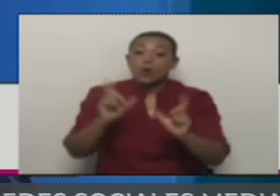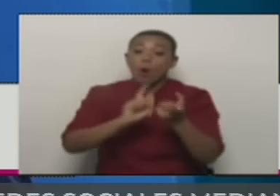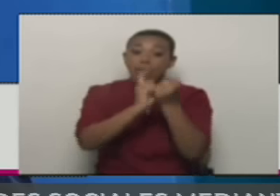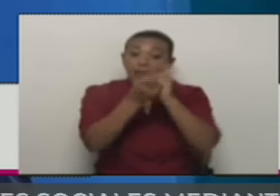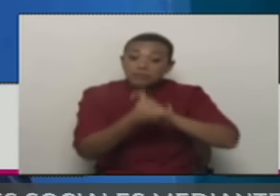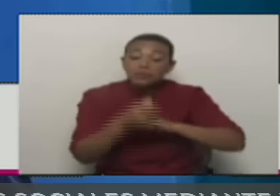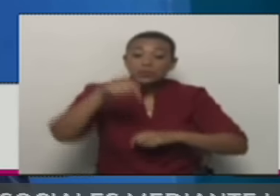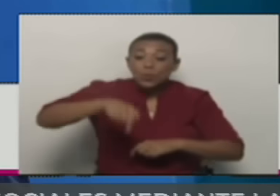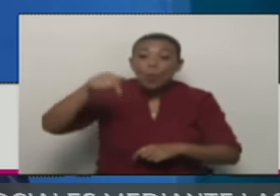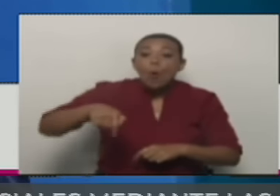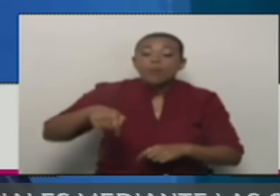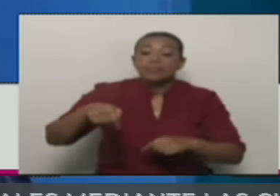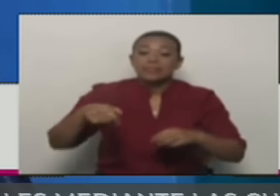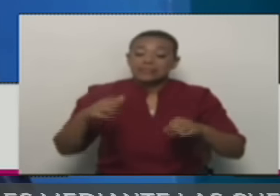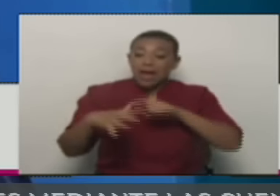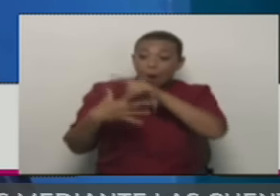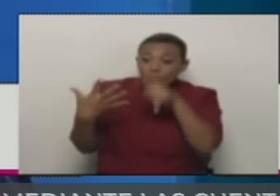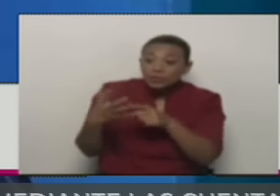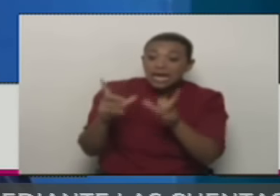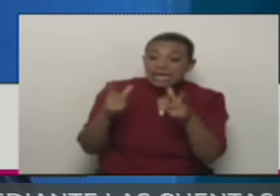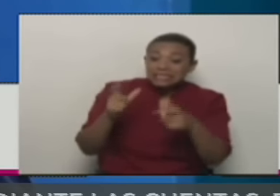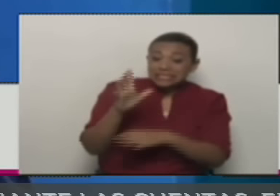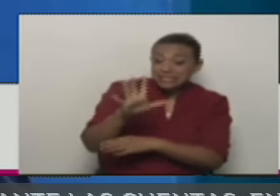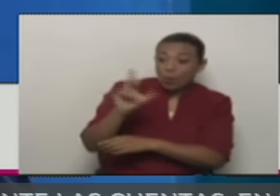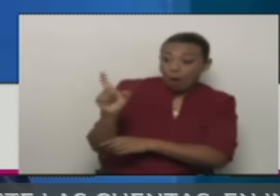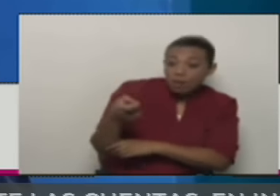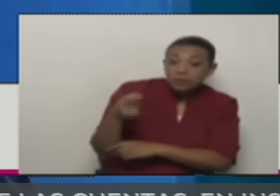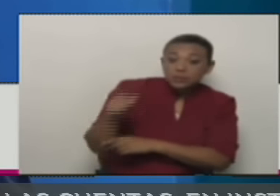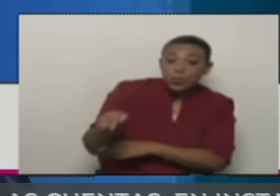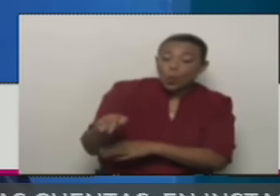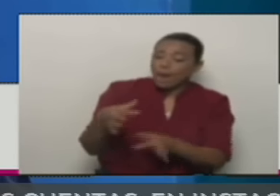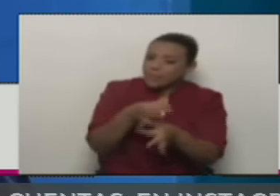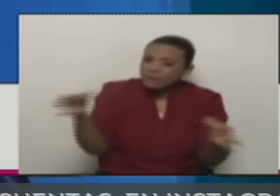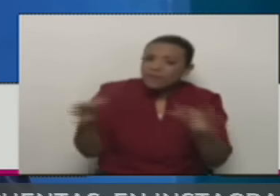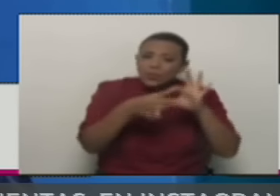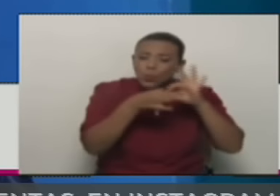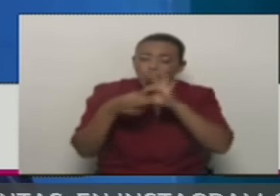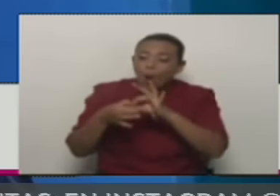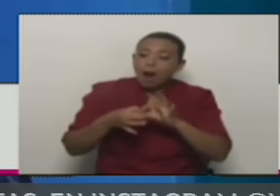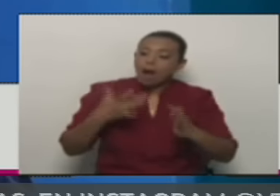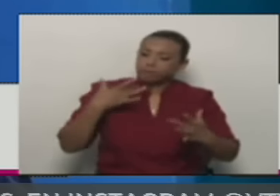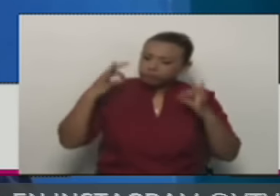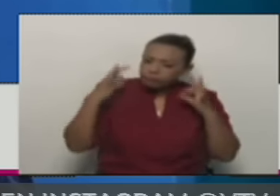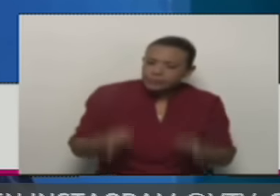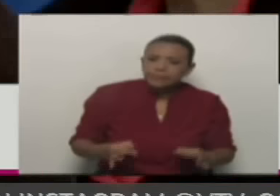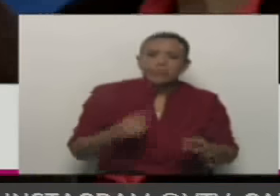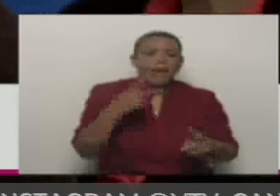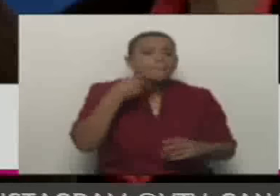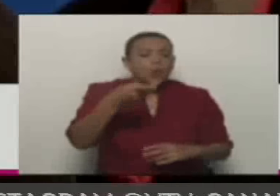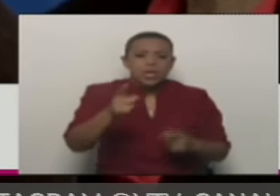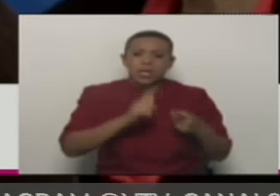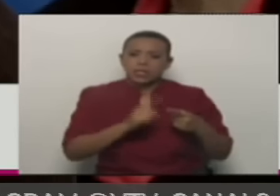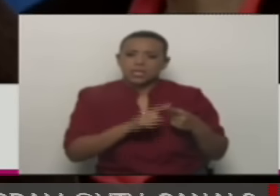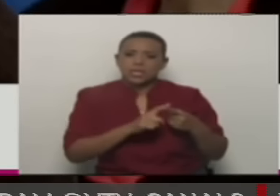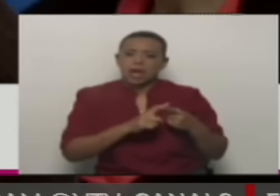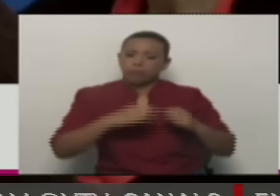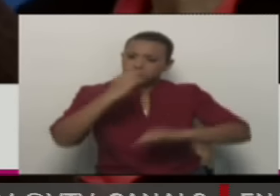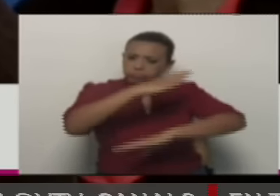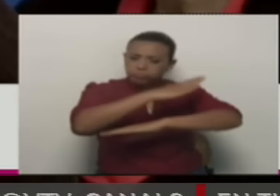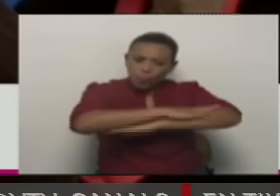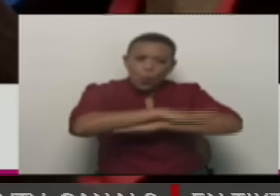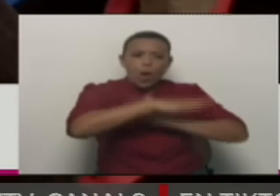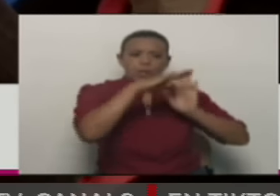que desde el movimiento de las 5 generaciones, en perfecta unión espiritual, política, doctrinaria,